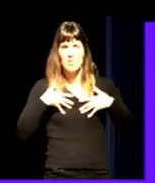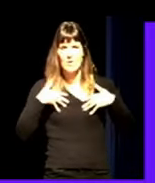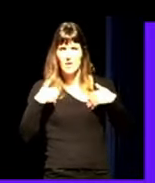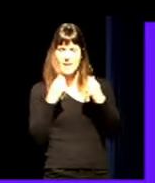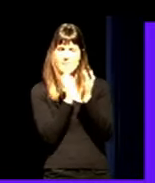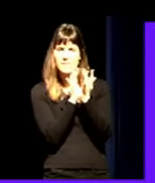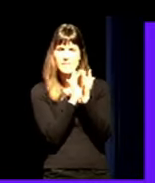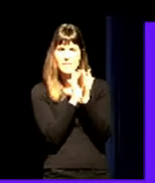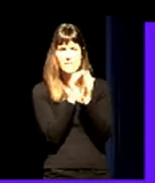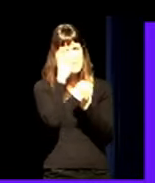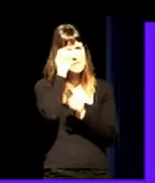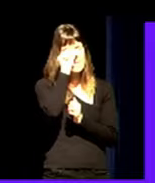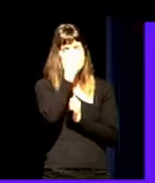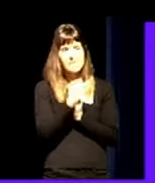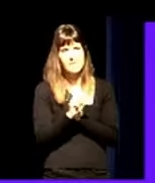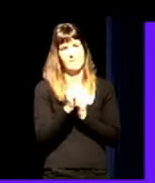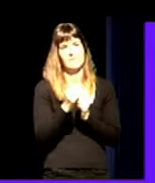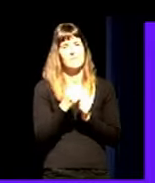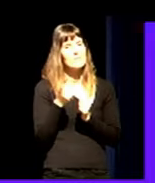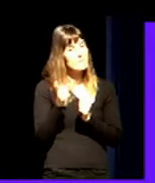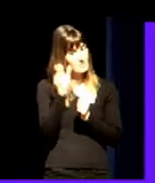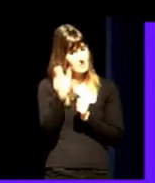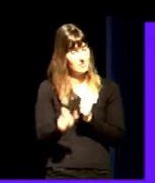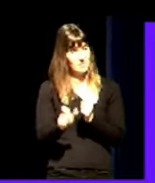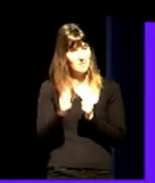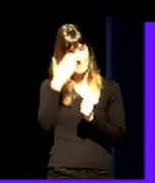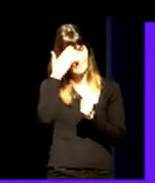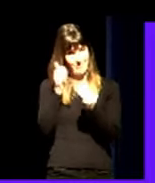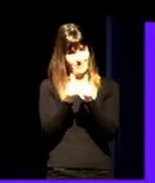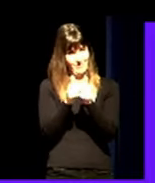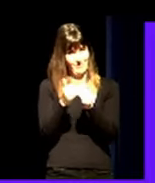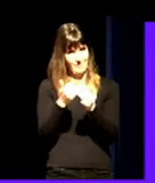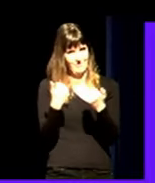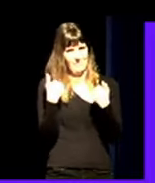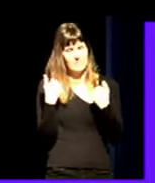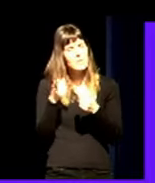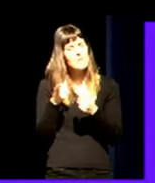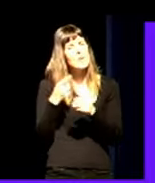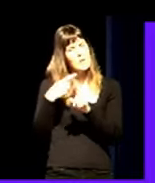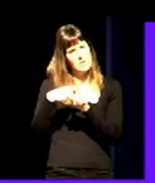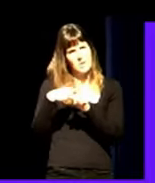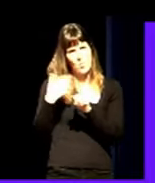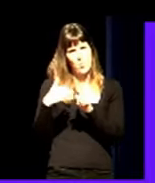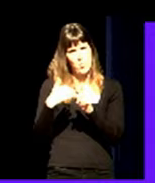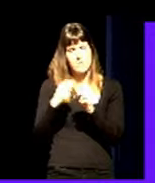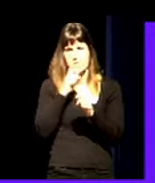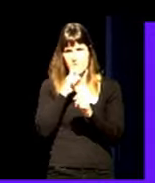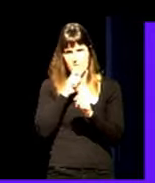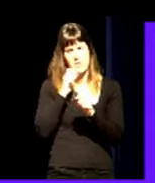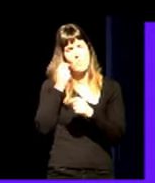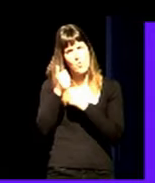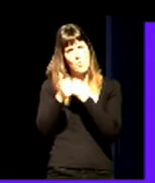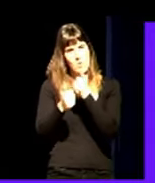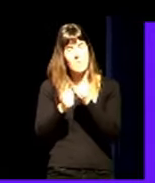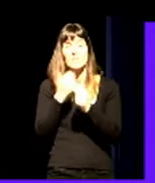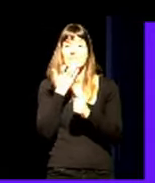escuchar eso que está pasando. Por lo tanto, fijaros, el nivel de exigencia se complejiza